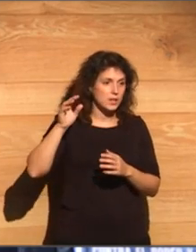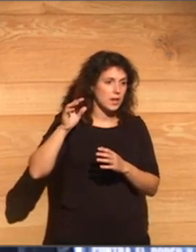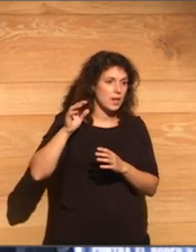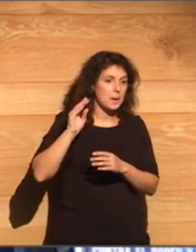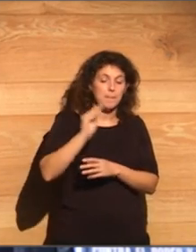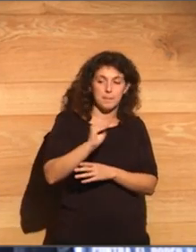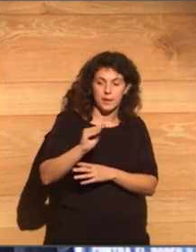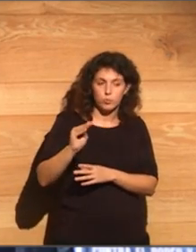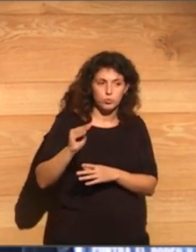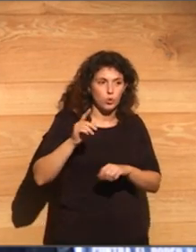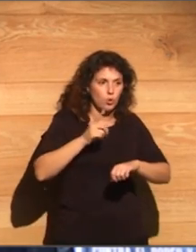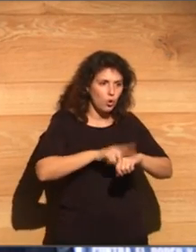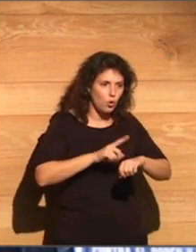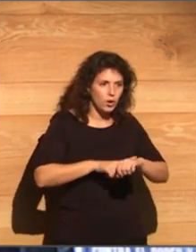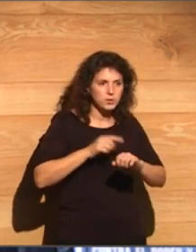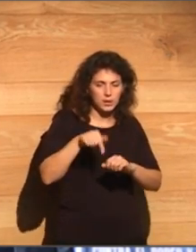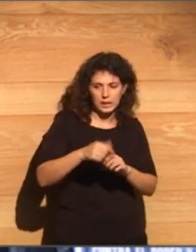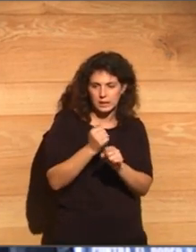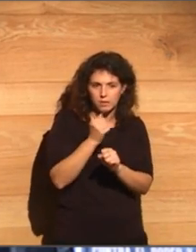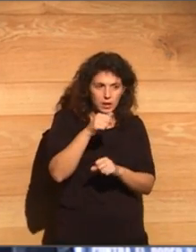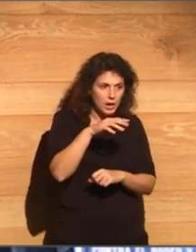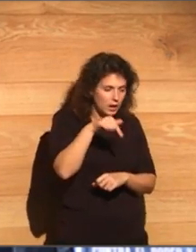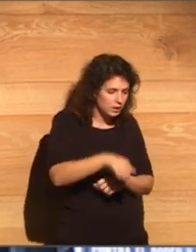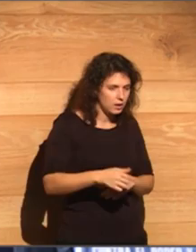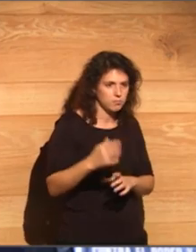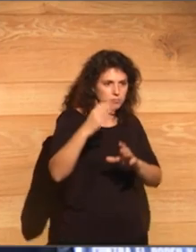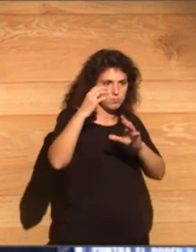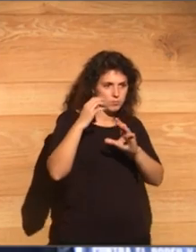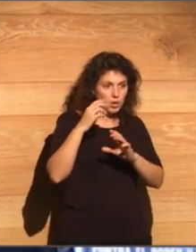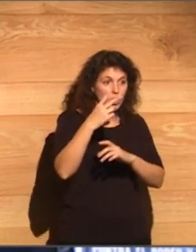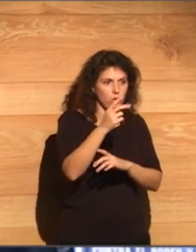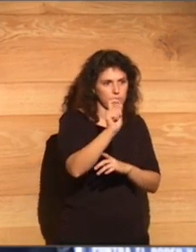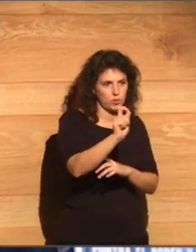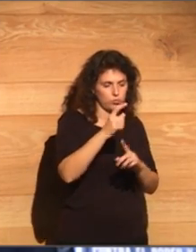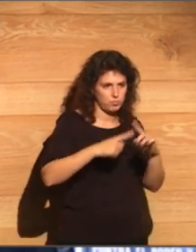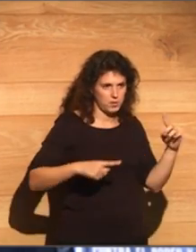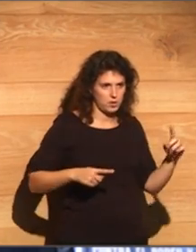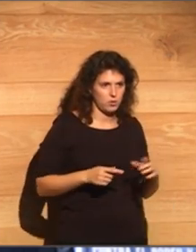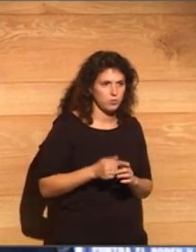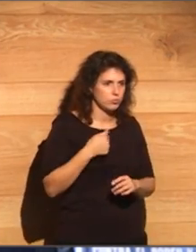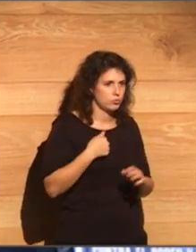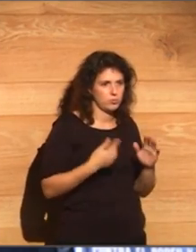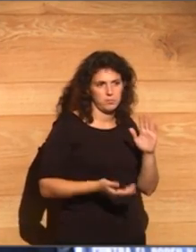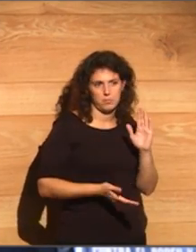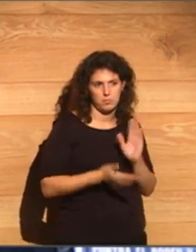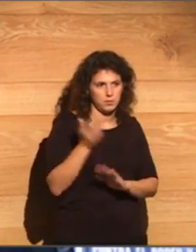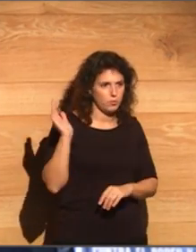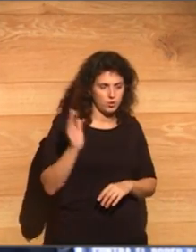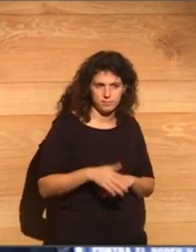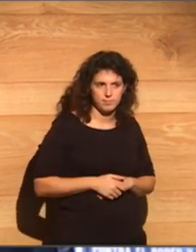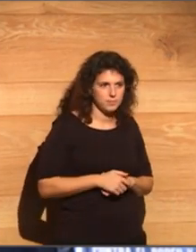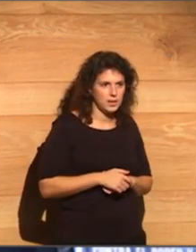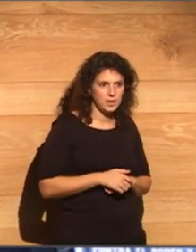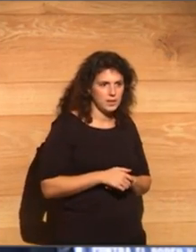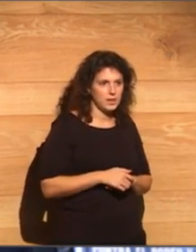y preguntó él cuánto dura este chasis. Y le dijo, en este momento, con esta cámara, con este peso, tienes un chasis de 2 minutos y medio. Y dijo, 2 minutos y medio, vuélvete por donde has venido. Y